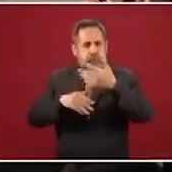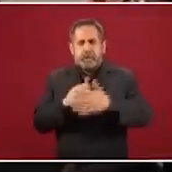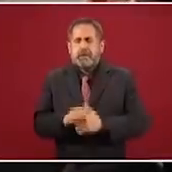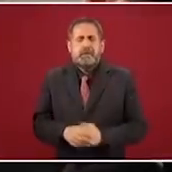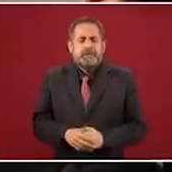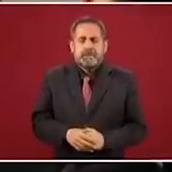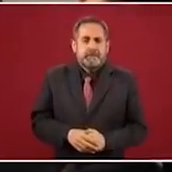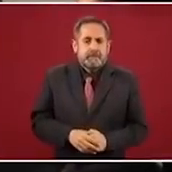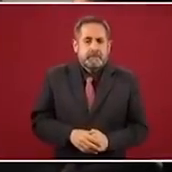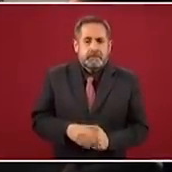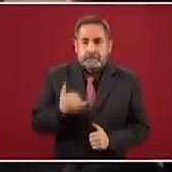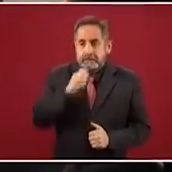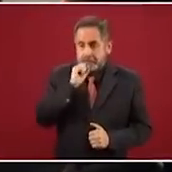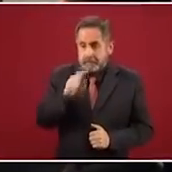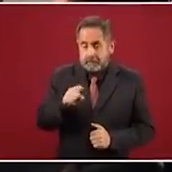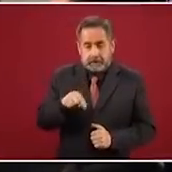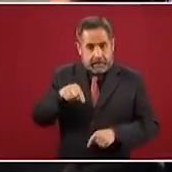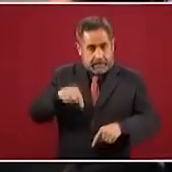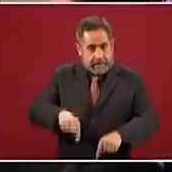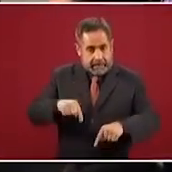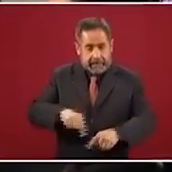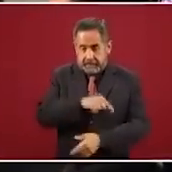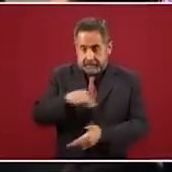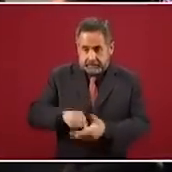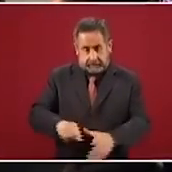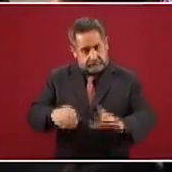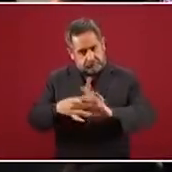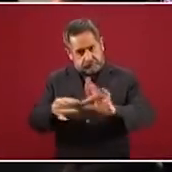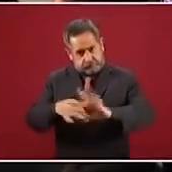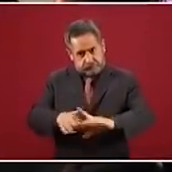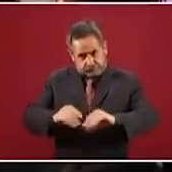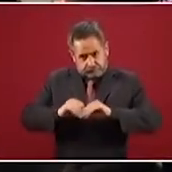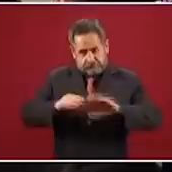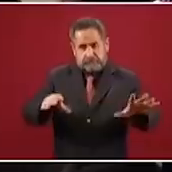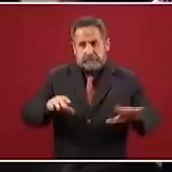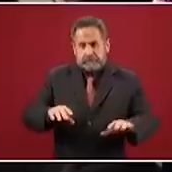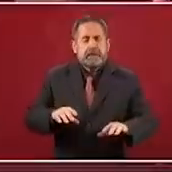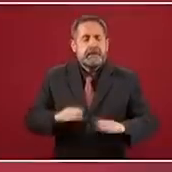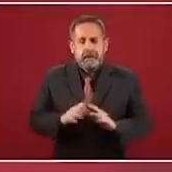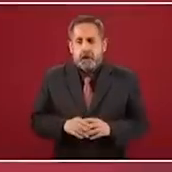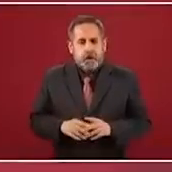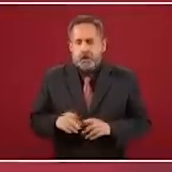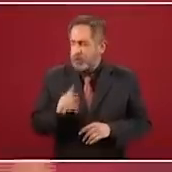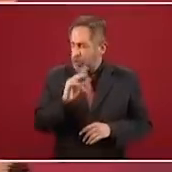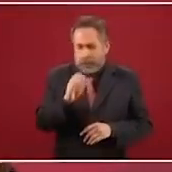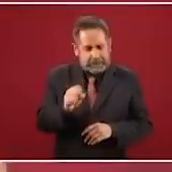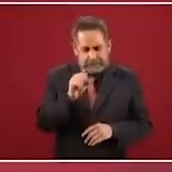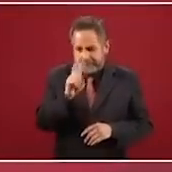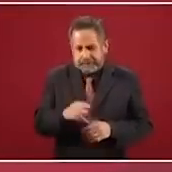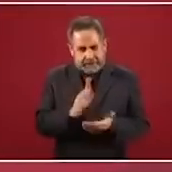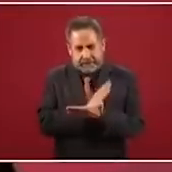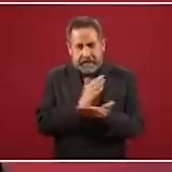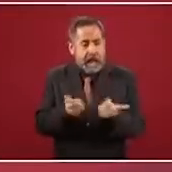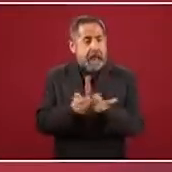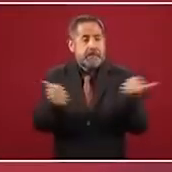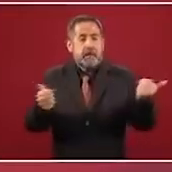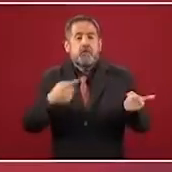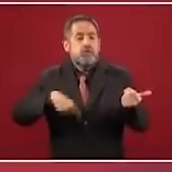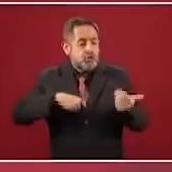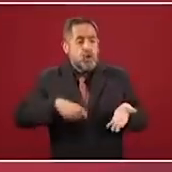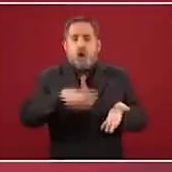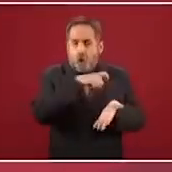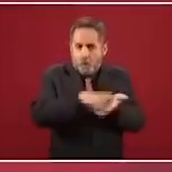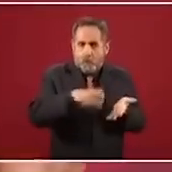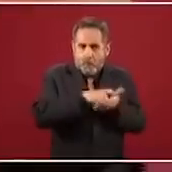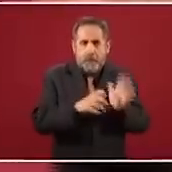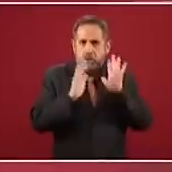Y aquí en este mismo foro explicamos que no había relación alguna porque los insecticidas se compraron en tiempo